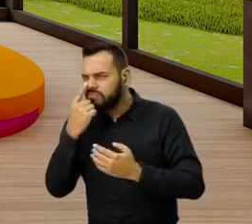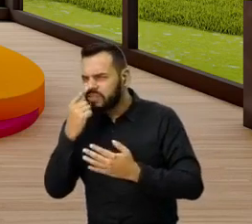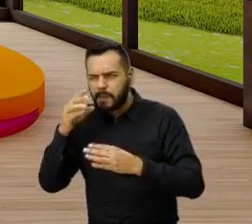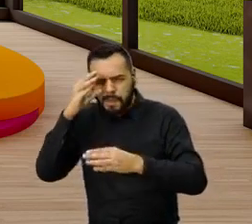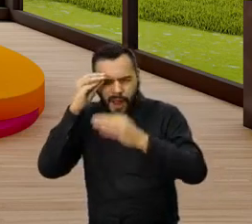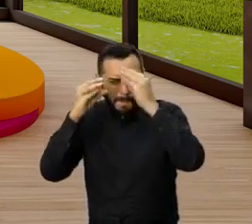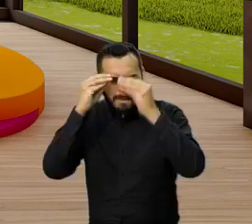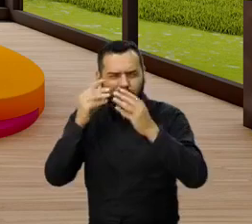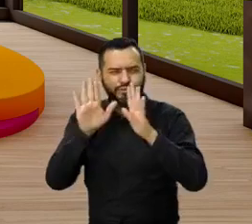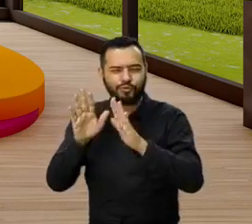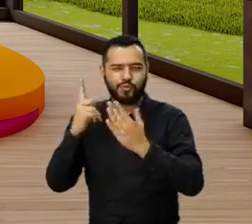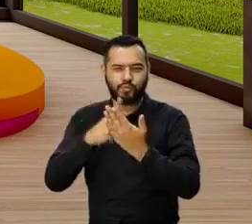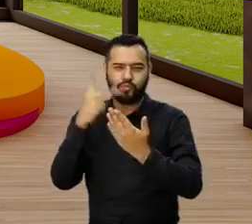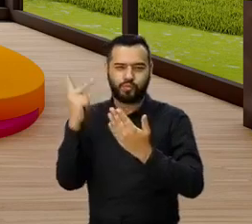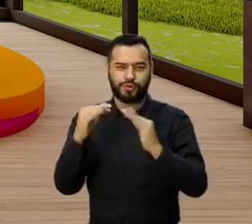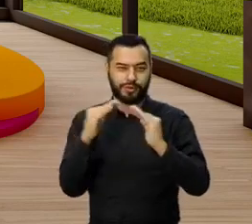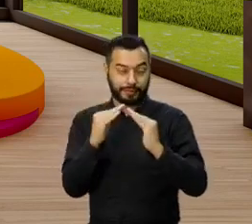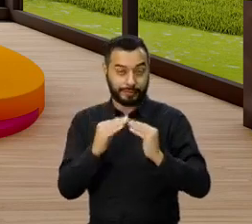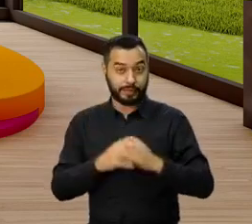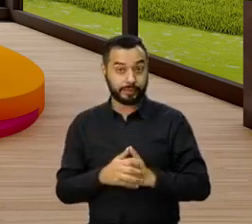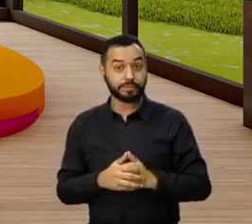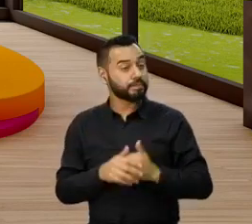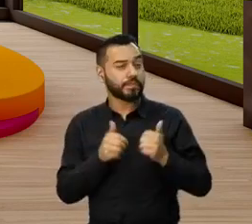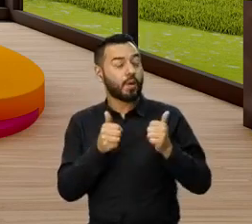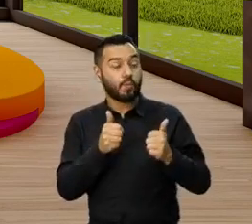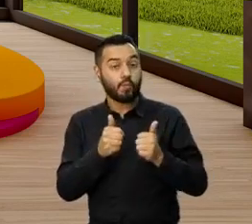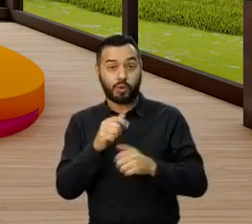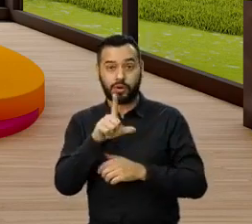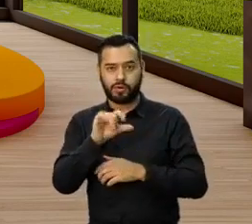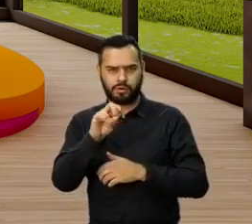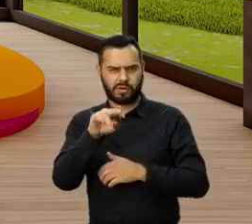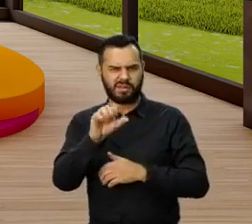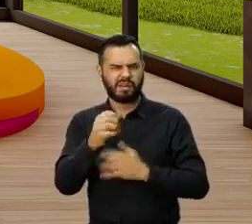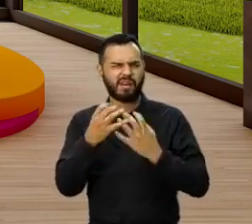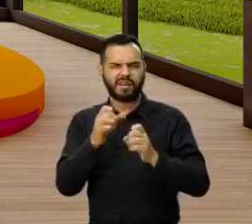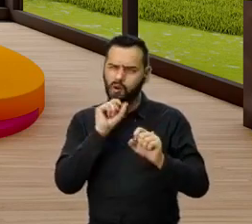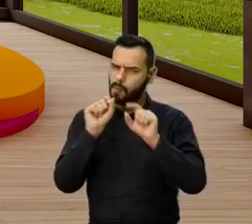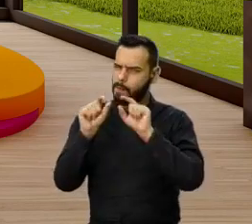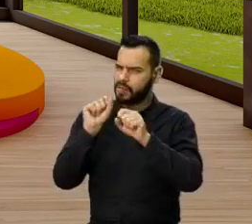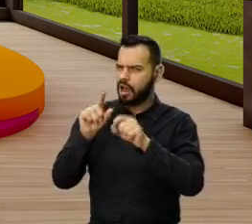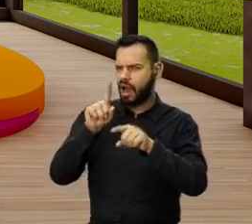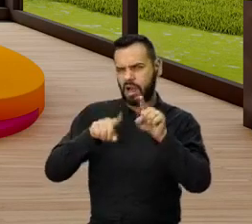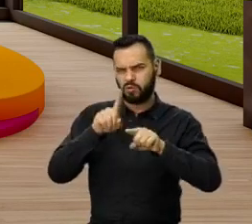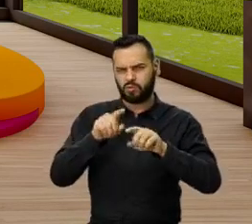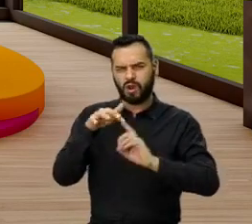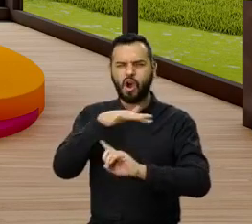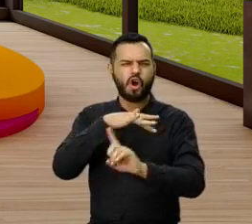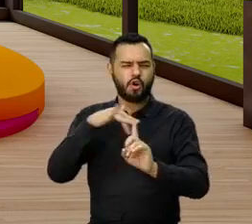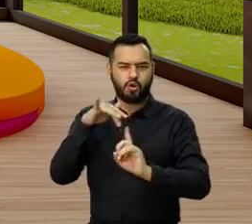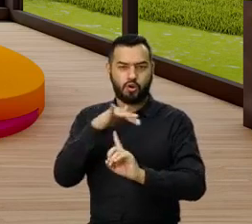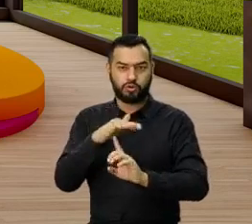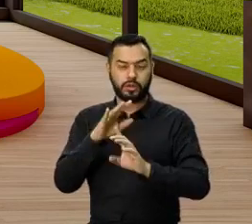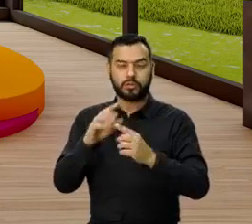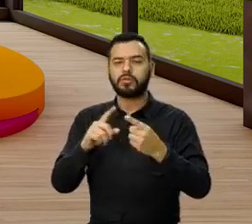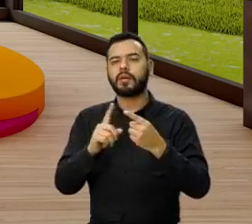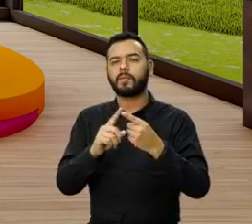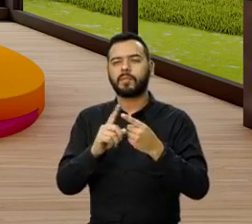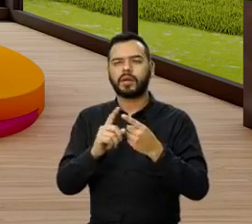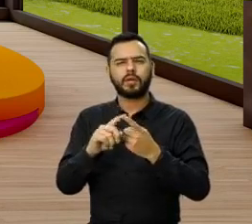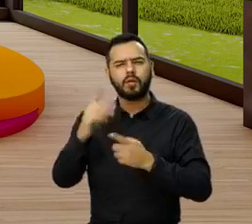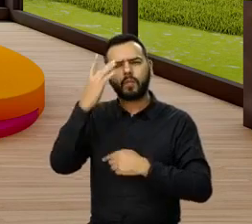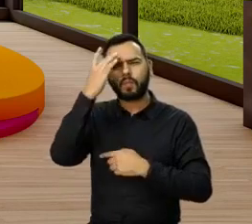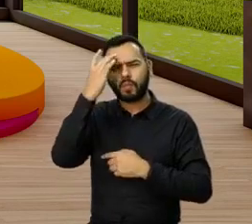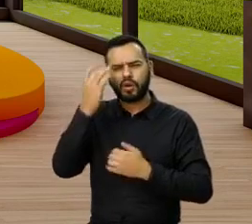proyectos de vivienda bueno linda quisiera iniciar con algunas preguntas pues como de contexto y la primera es